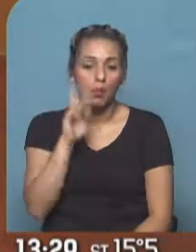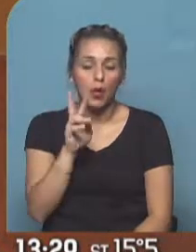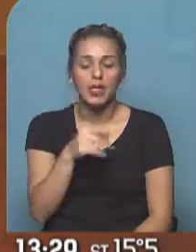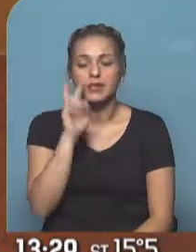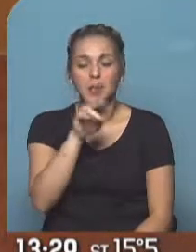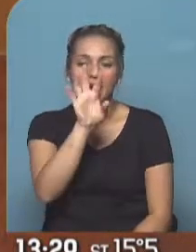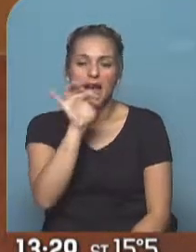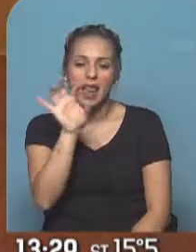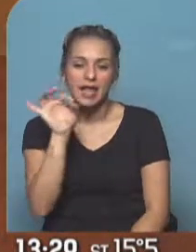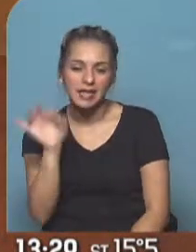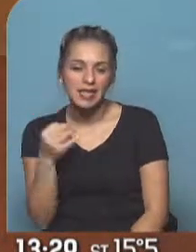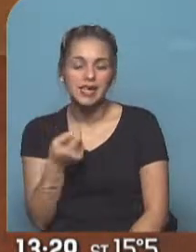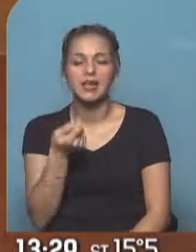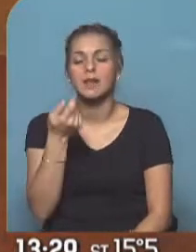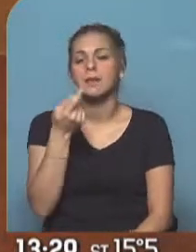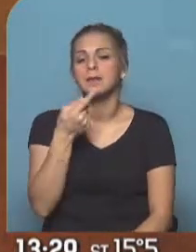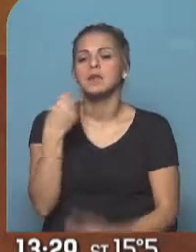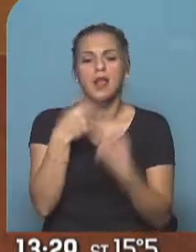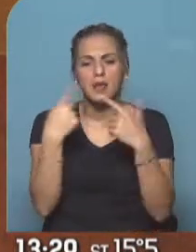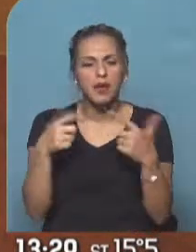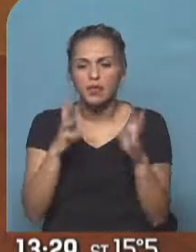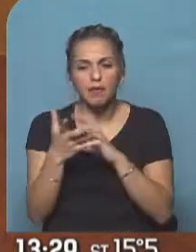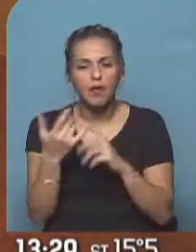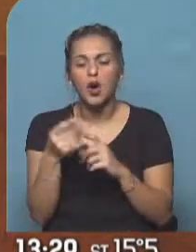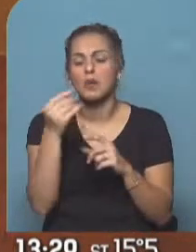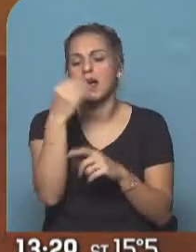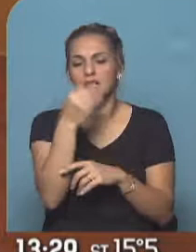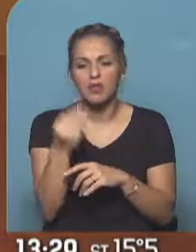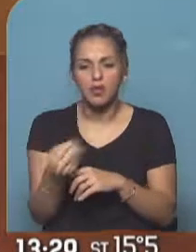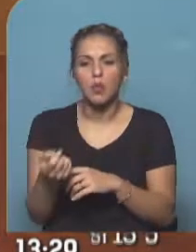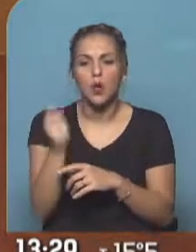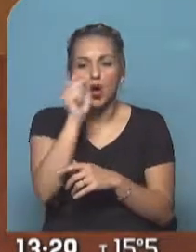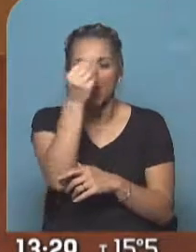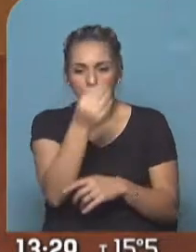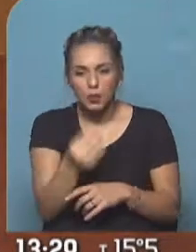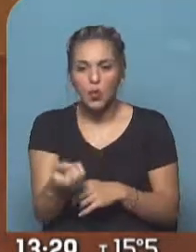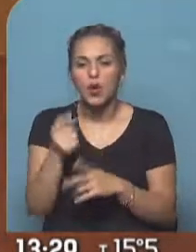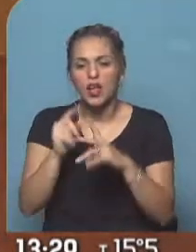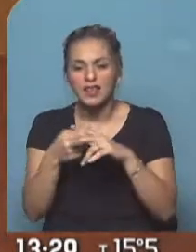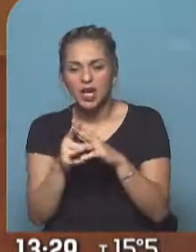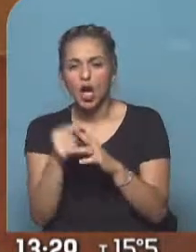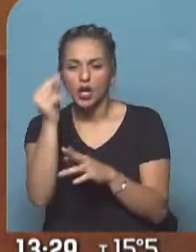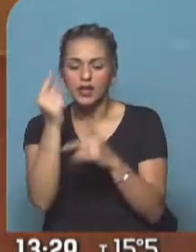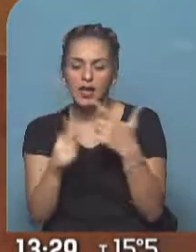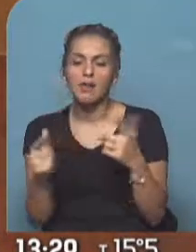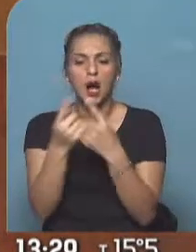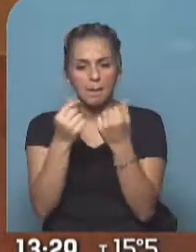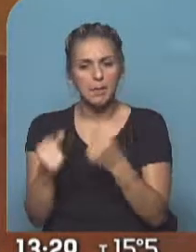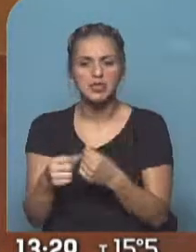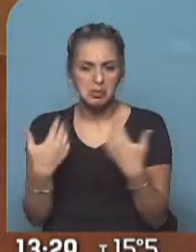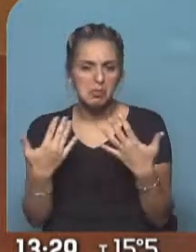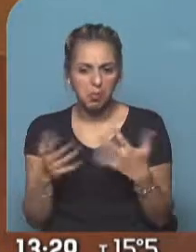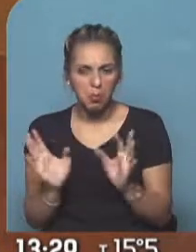pintura, escultura, arte digital y muchísimas otras expresiones artísticas a precios realmente